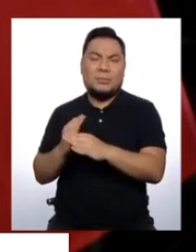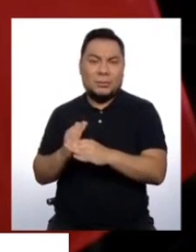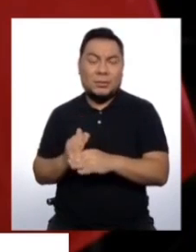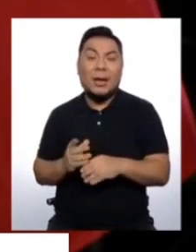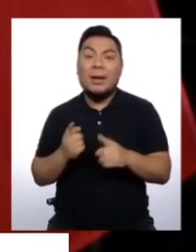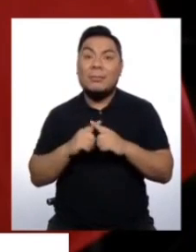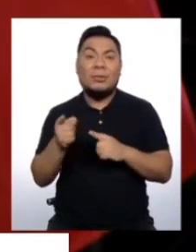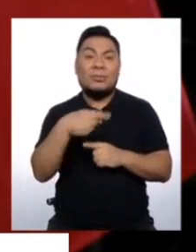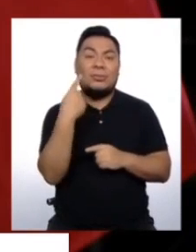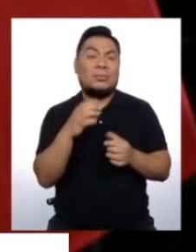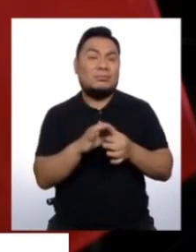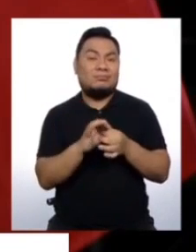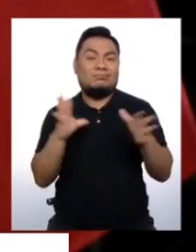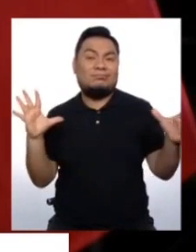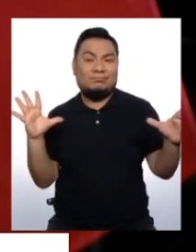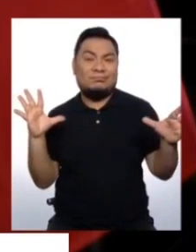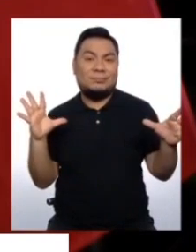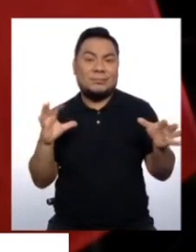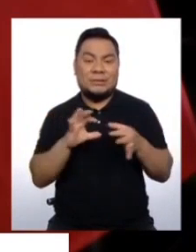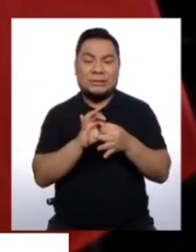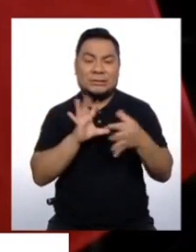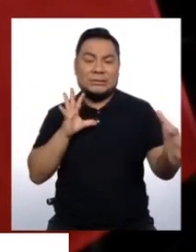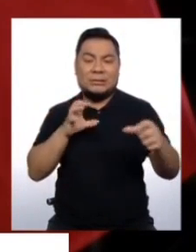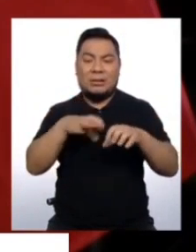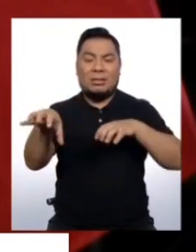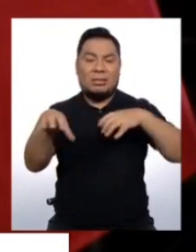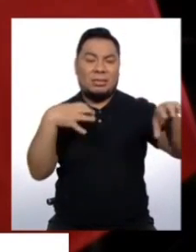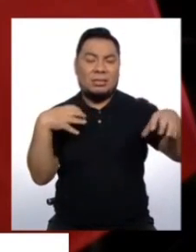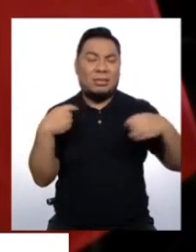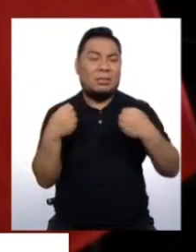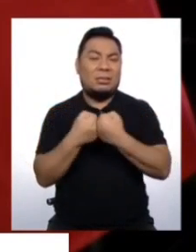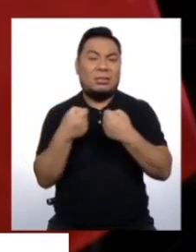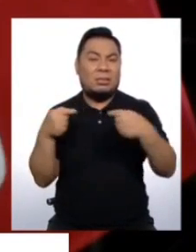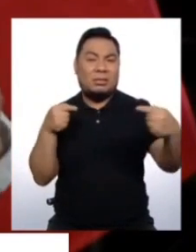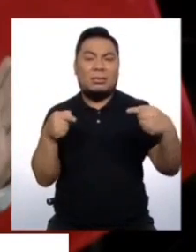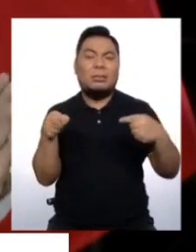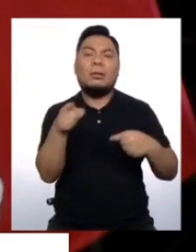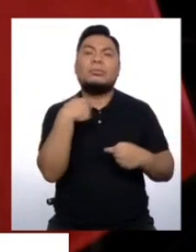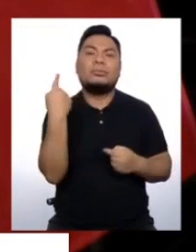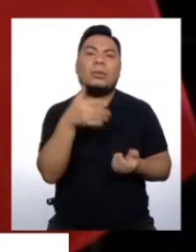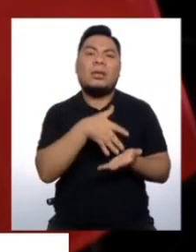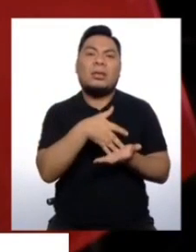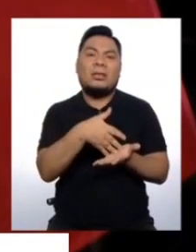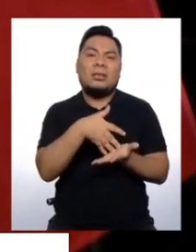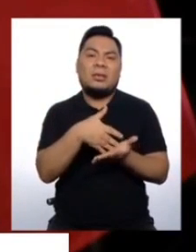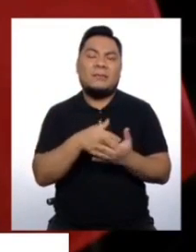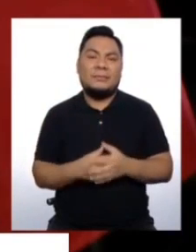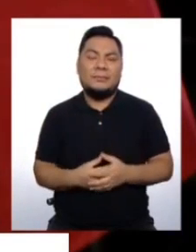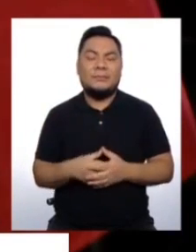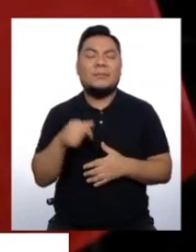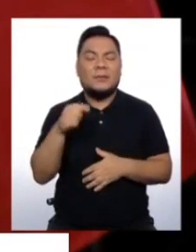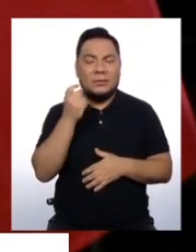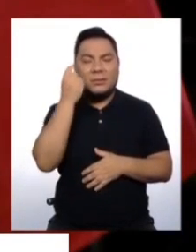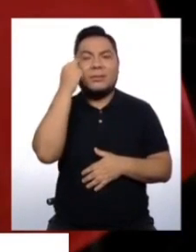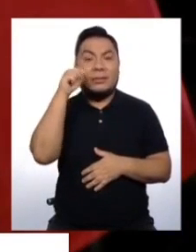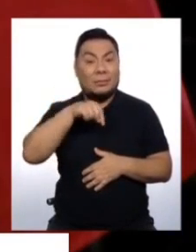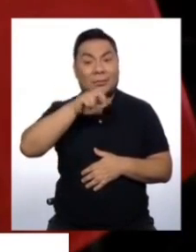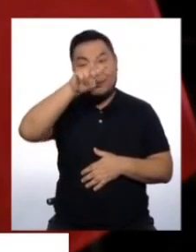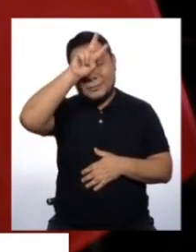separados, desarticulados, somos débiles. Eso nos hemos dado cuenta aquí en el